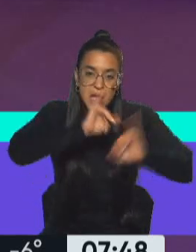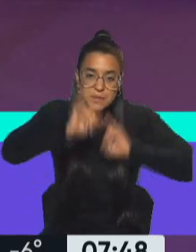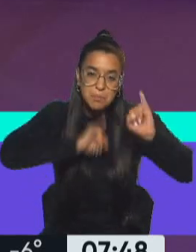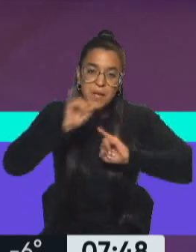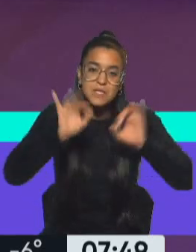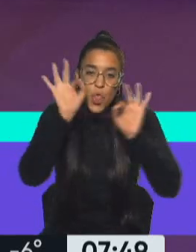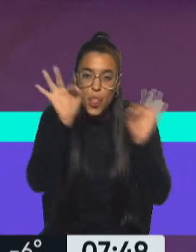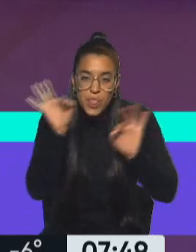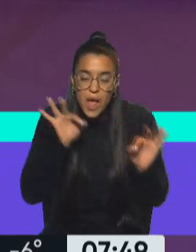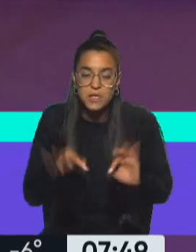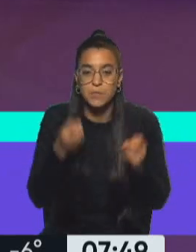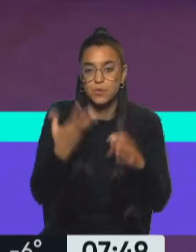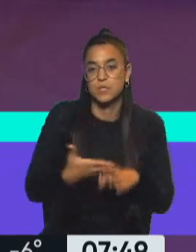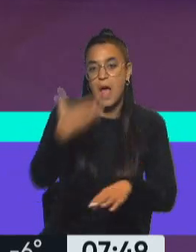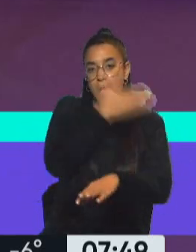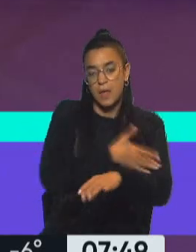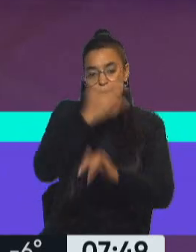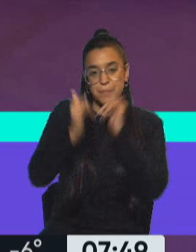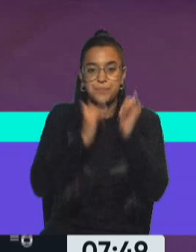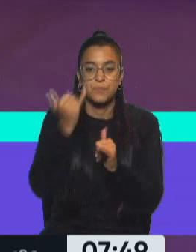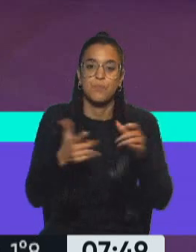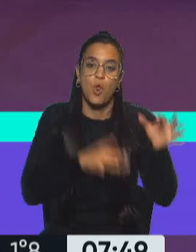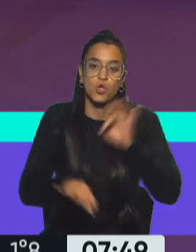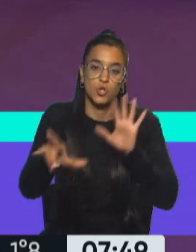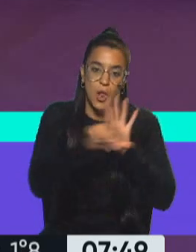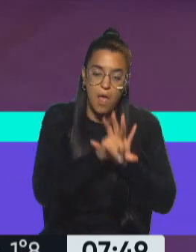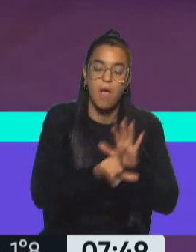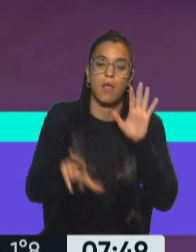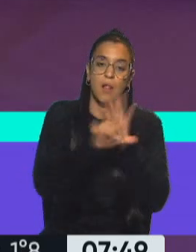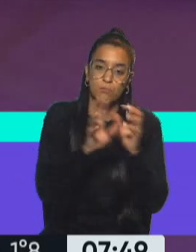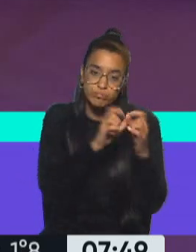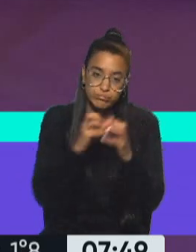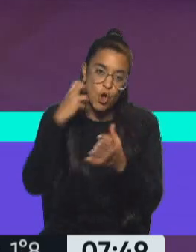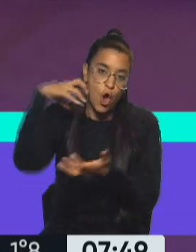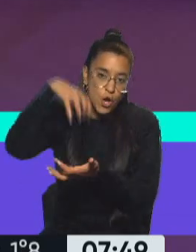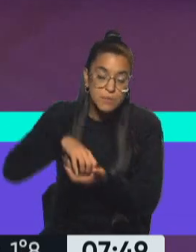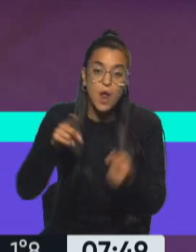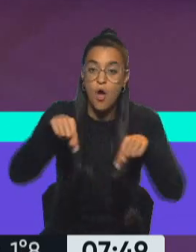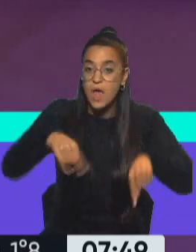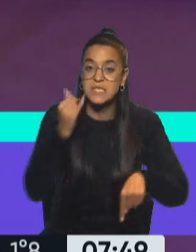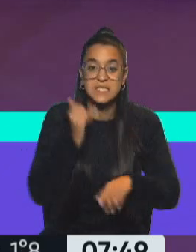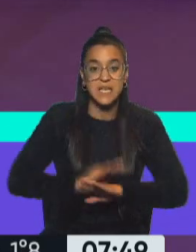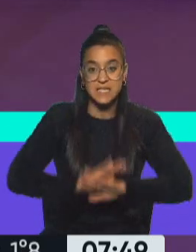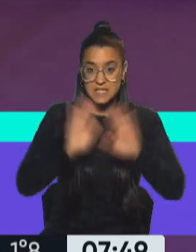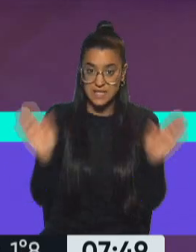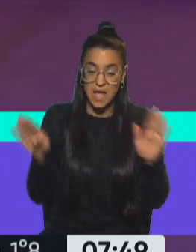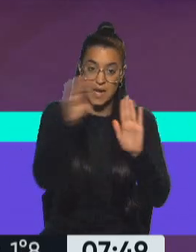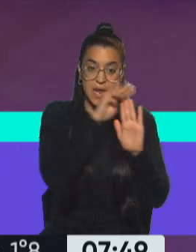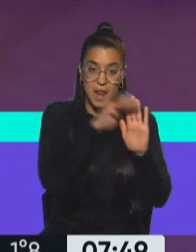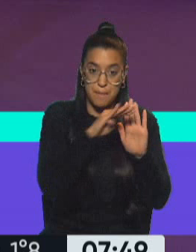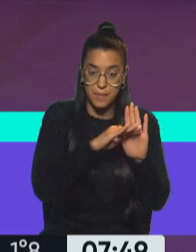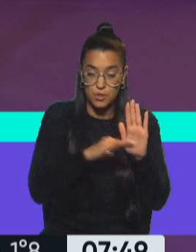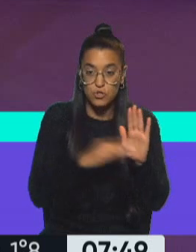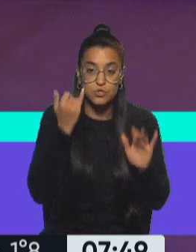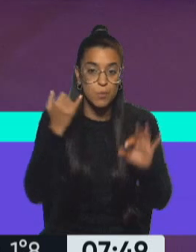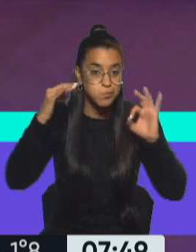vamos. detalle, porque ya venimos contando del proyecto de ley, de la ley, del tratamiento en el Congreso, pero ahora ya está, digamos, se reglamentó. Ya está reglamentado,